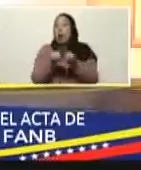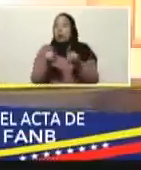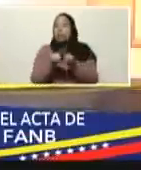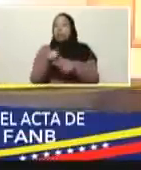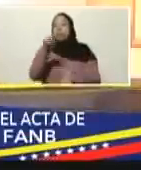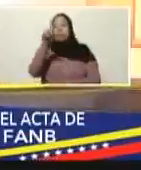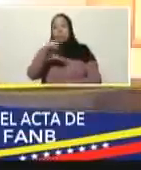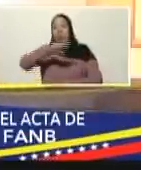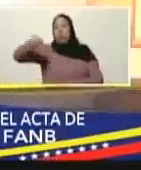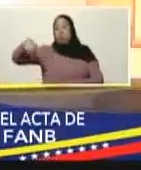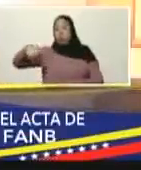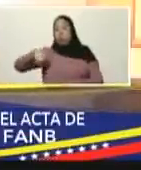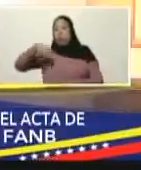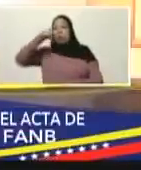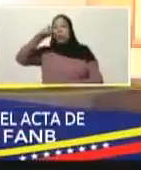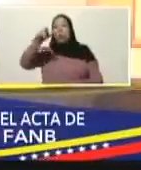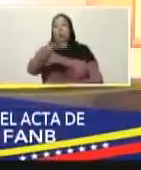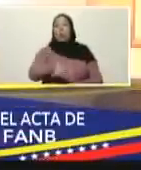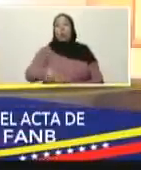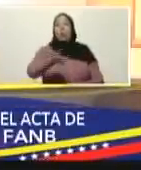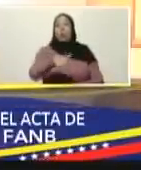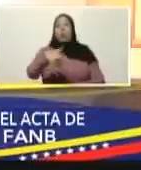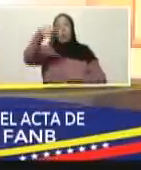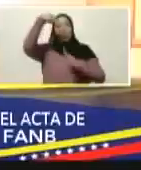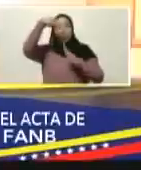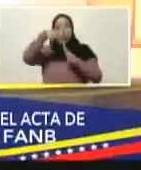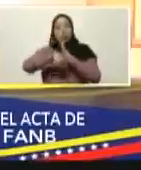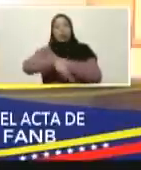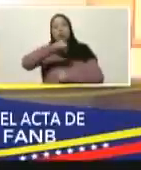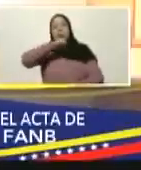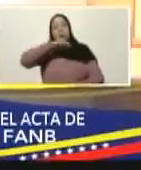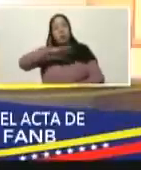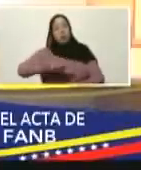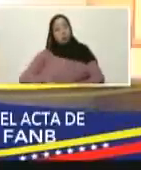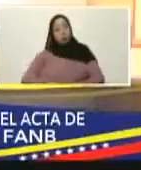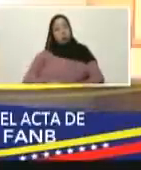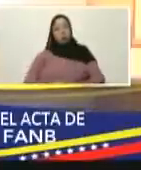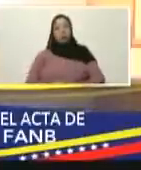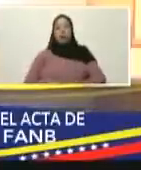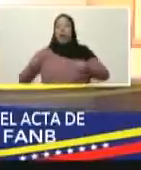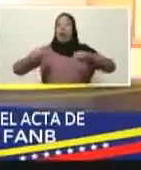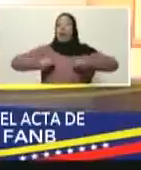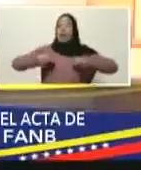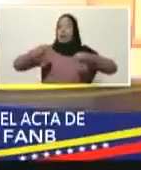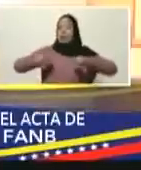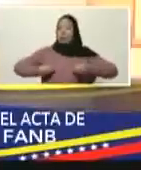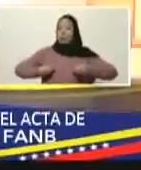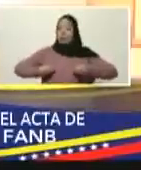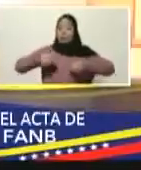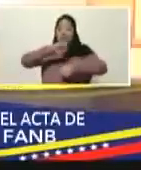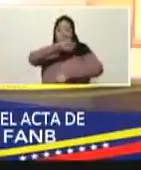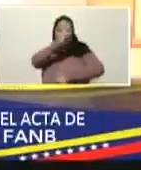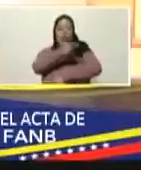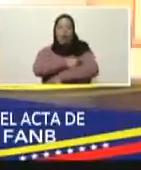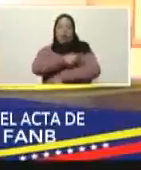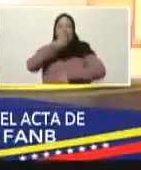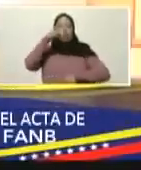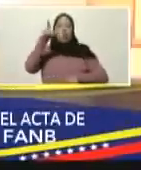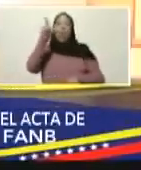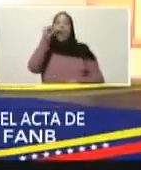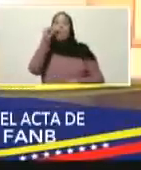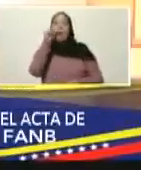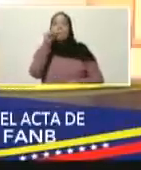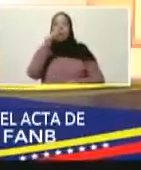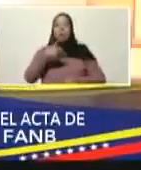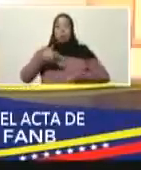eso digo con nuestro pueblo, desde la profundidad de la historia, que viva la valentía de los padres